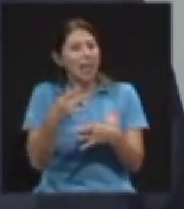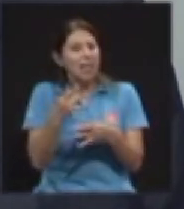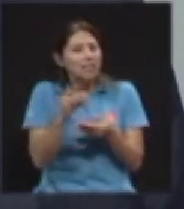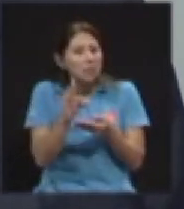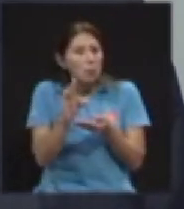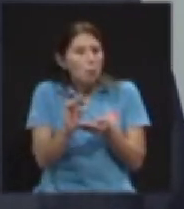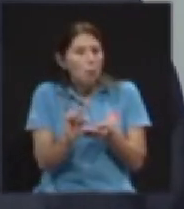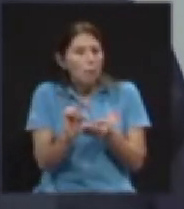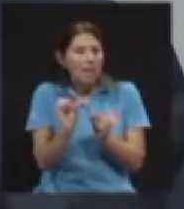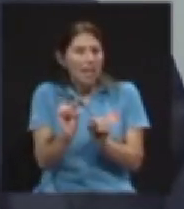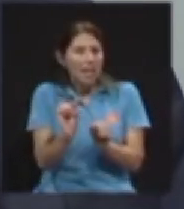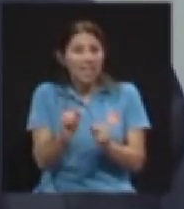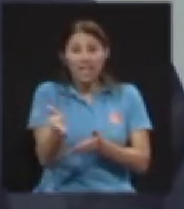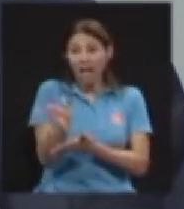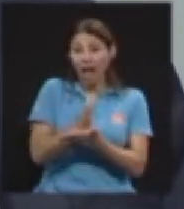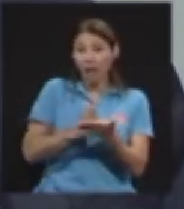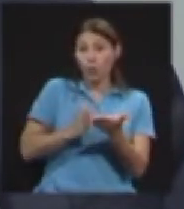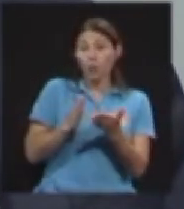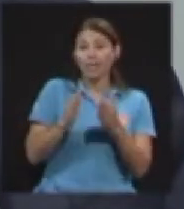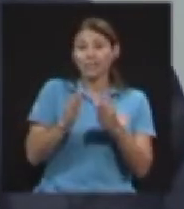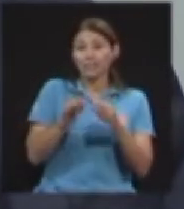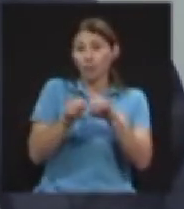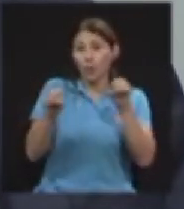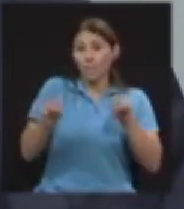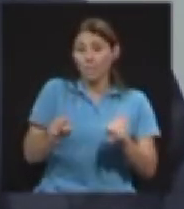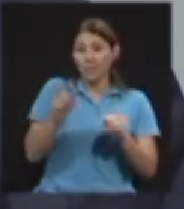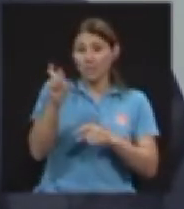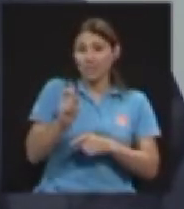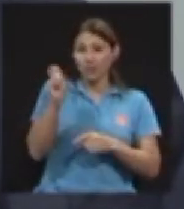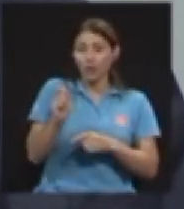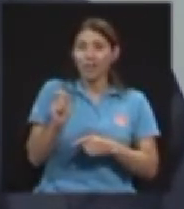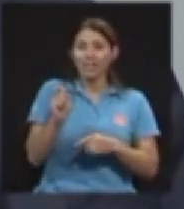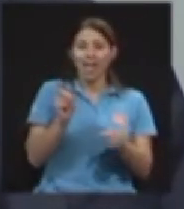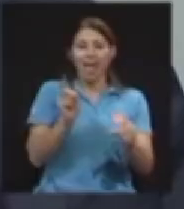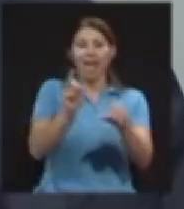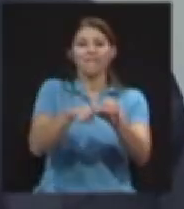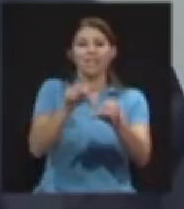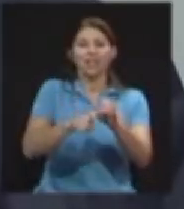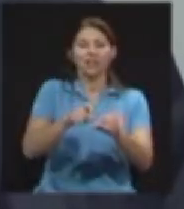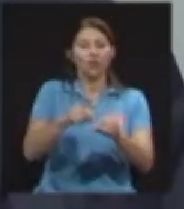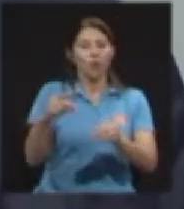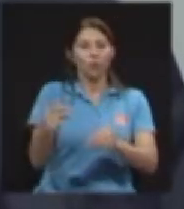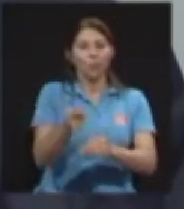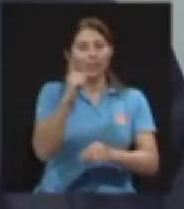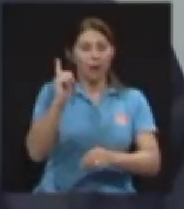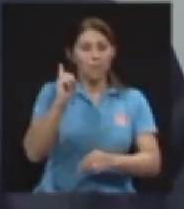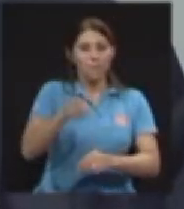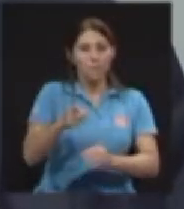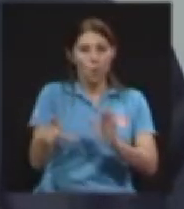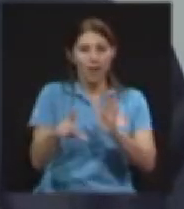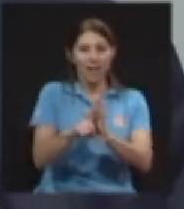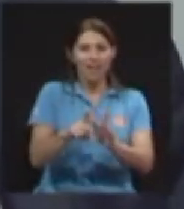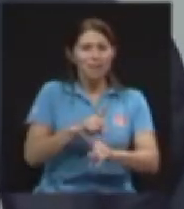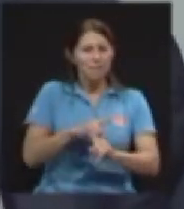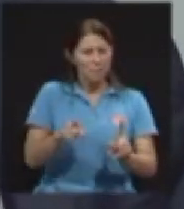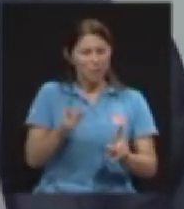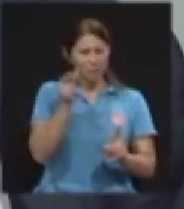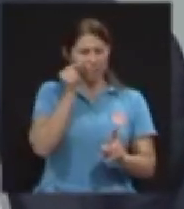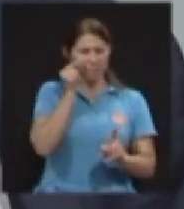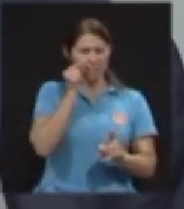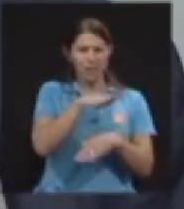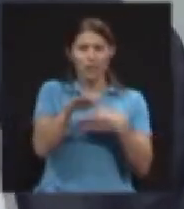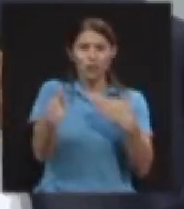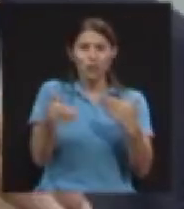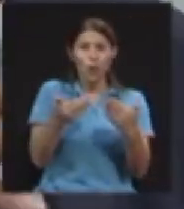tienen afiliación automática por ley, en donde tienen un comportamiento diferente, pero lo curioso es que todas estaban cobrando, o sea, todas decidieron